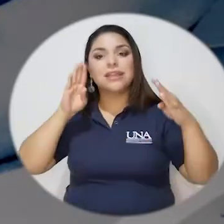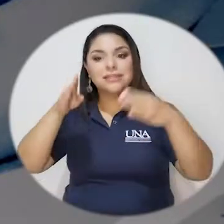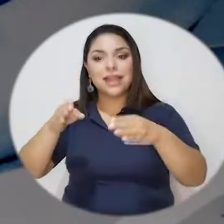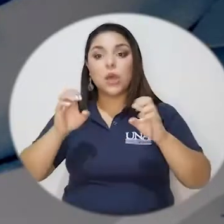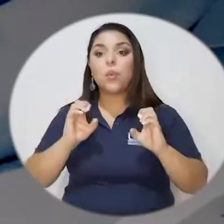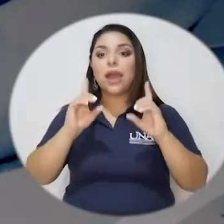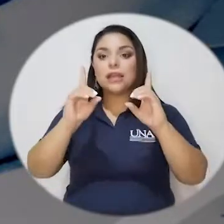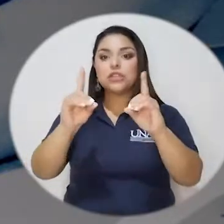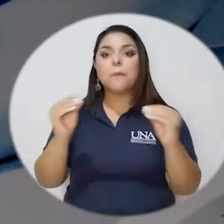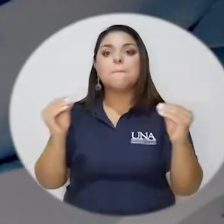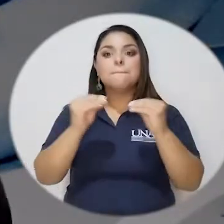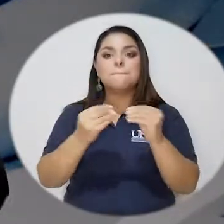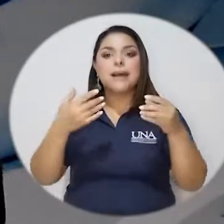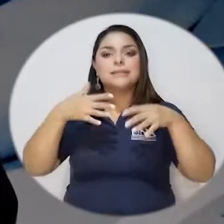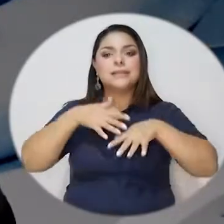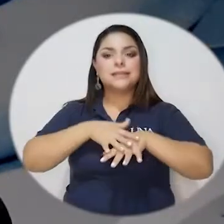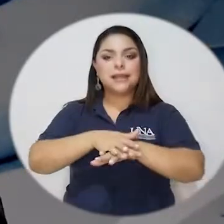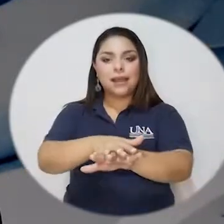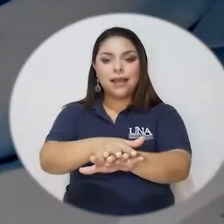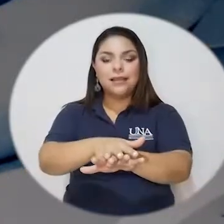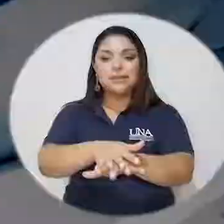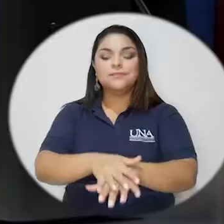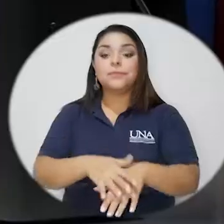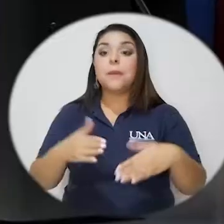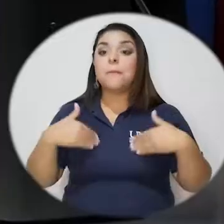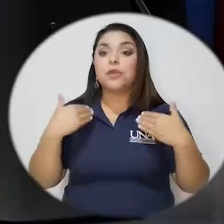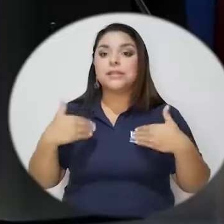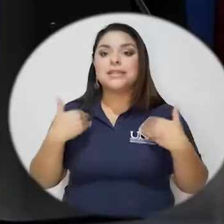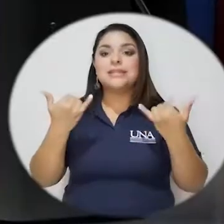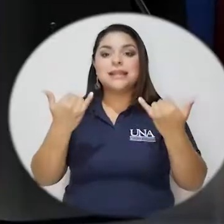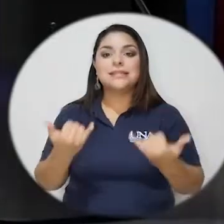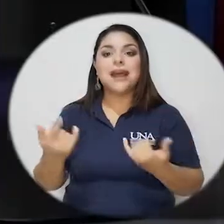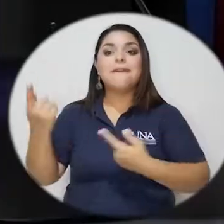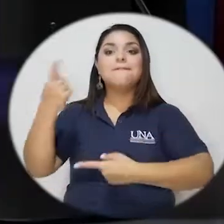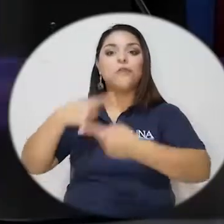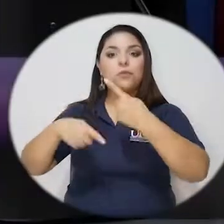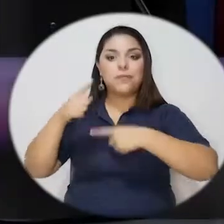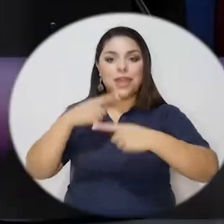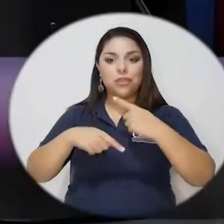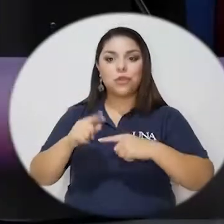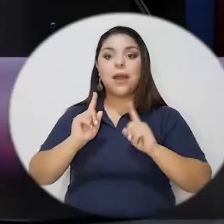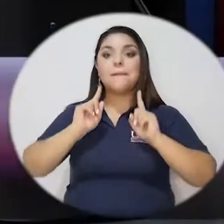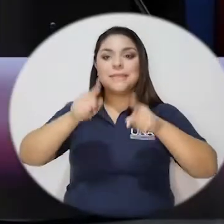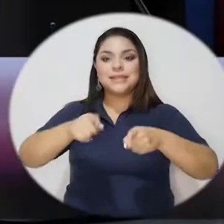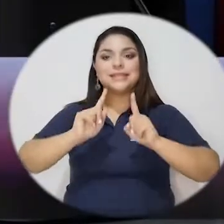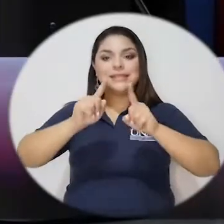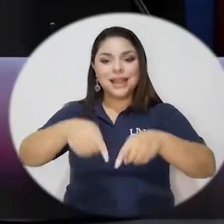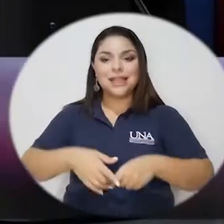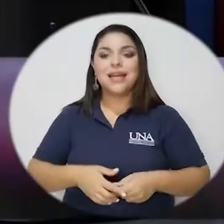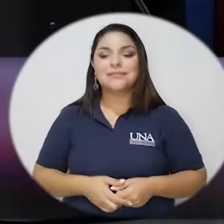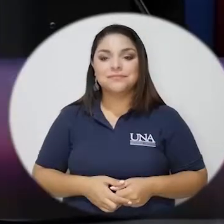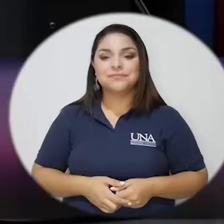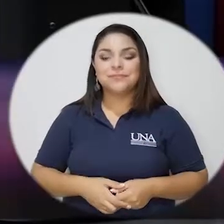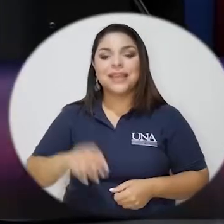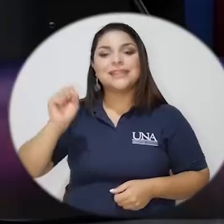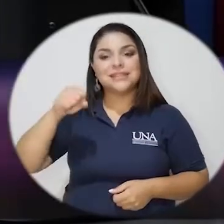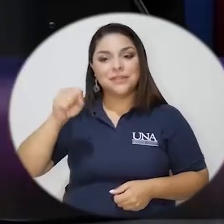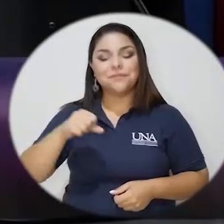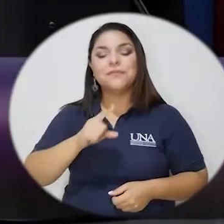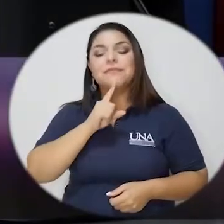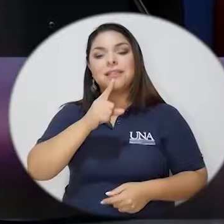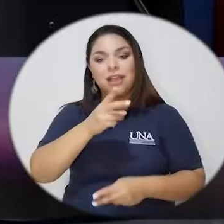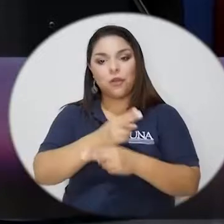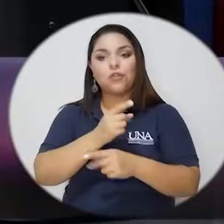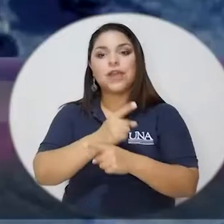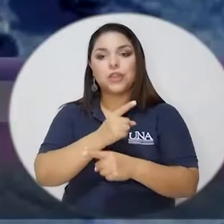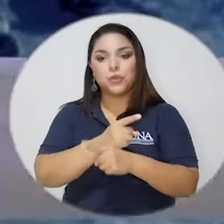sí tenemos que entrarle al tema de educación de una forma más integral. Por dicha, también estamos volviendo a la presencialidad. Sí,